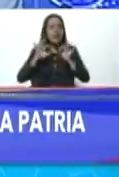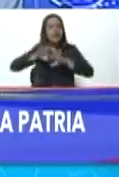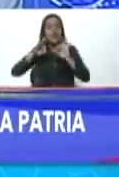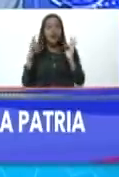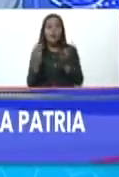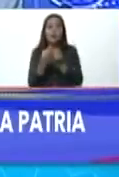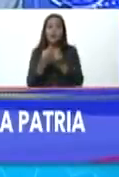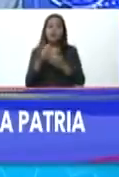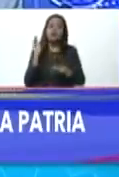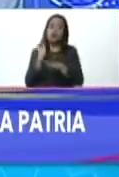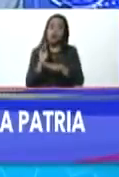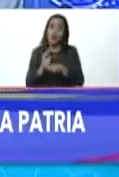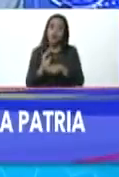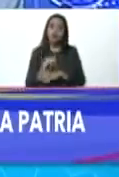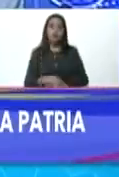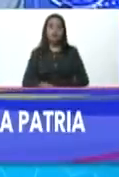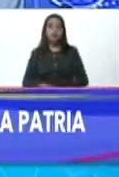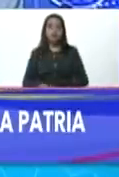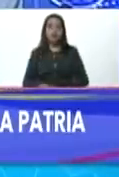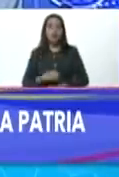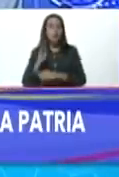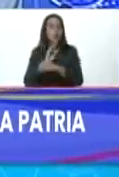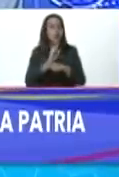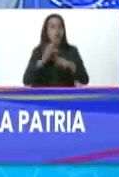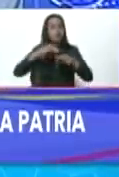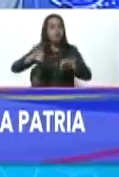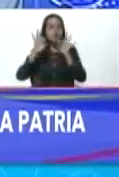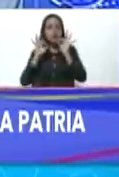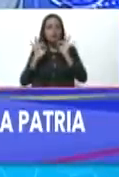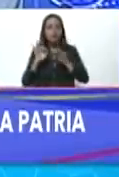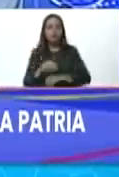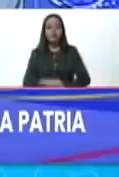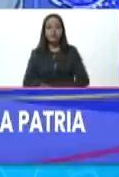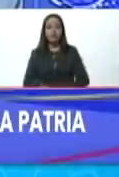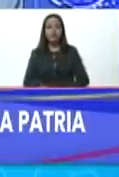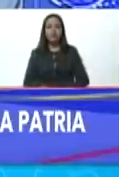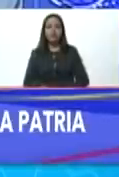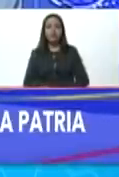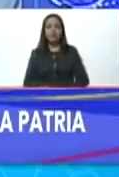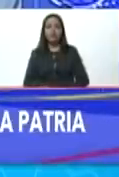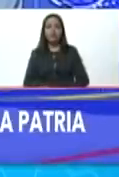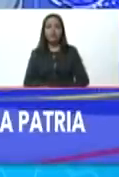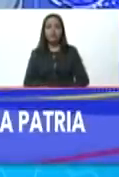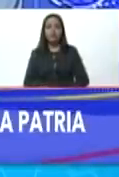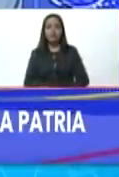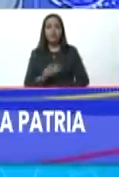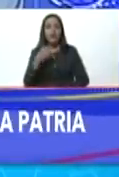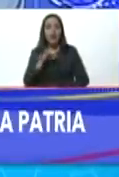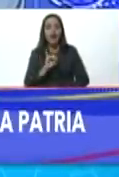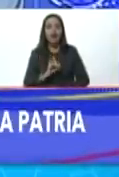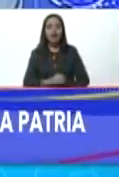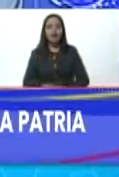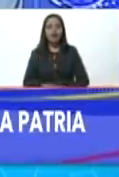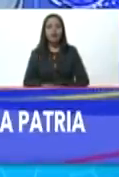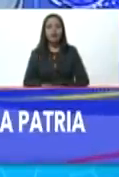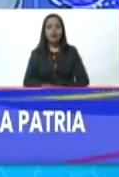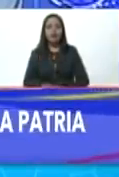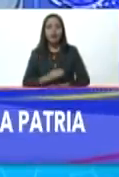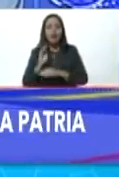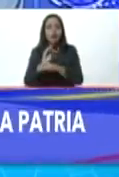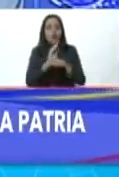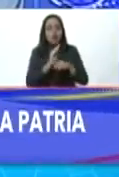familia tiene que cuidarlo. Cuidados especiales para que mantengan, bueno, la